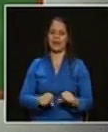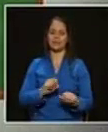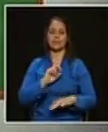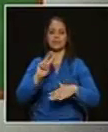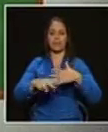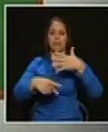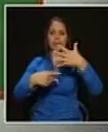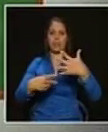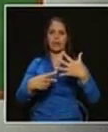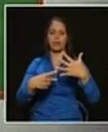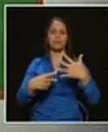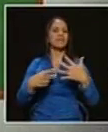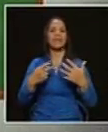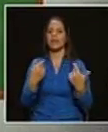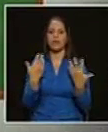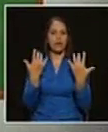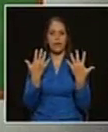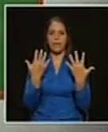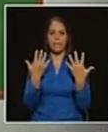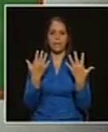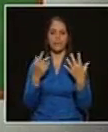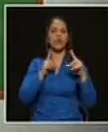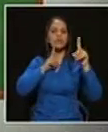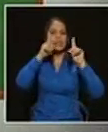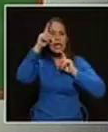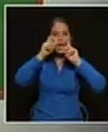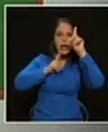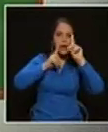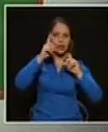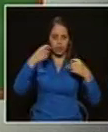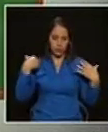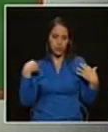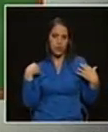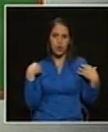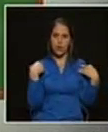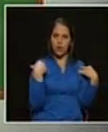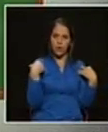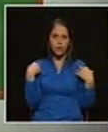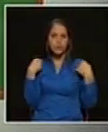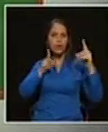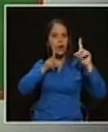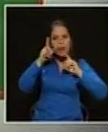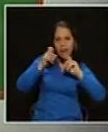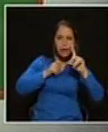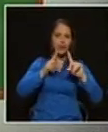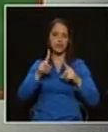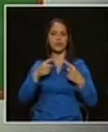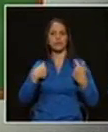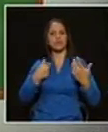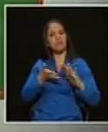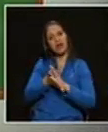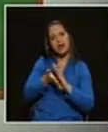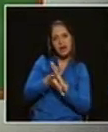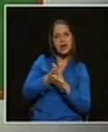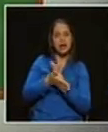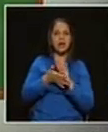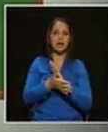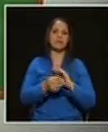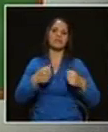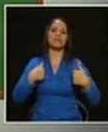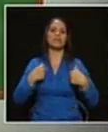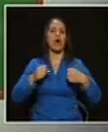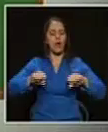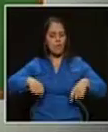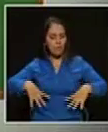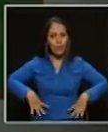Componente no manual. Es la información que se transmite a través del cuerpo, expresión facial, componentes hablados y componentes orales, movimientos